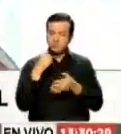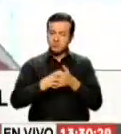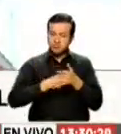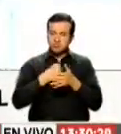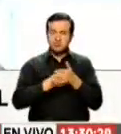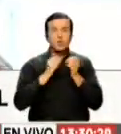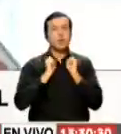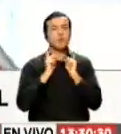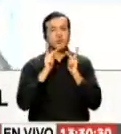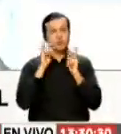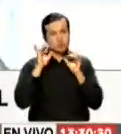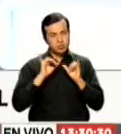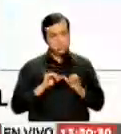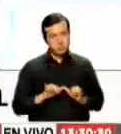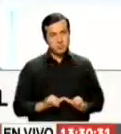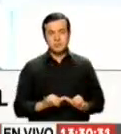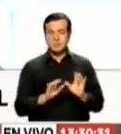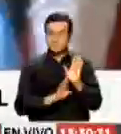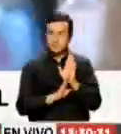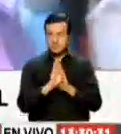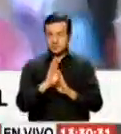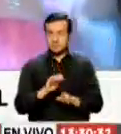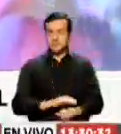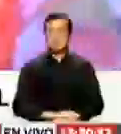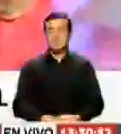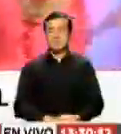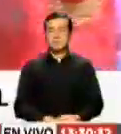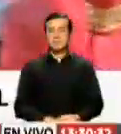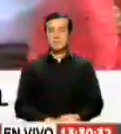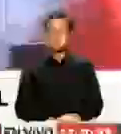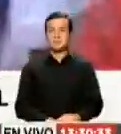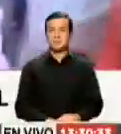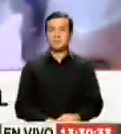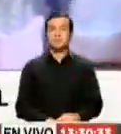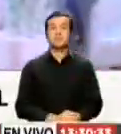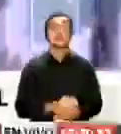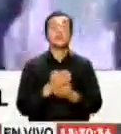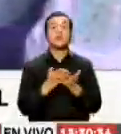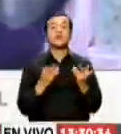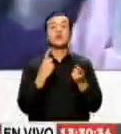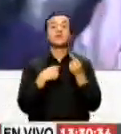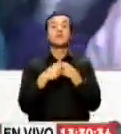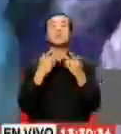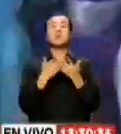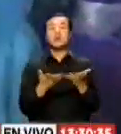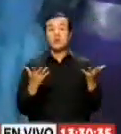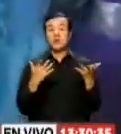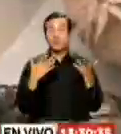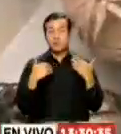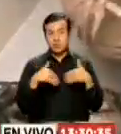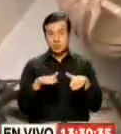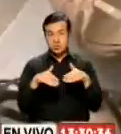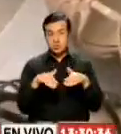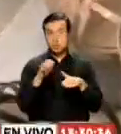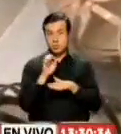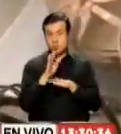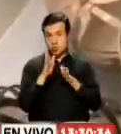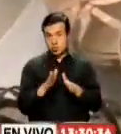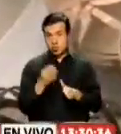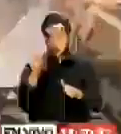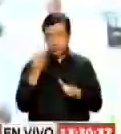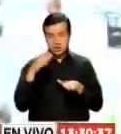buscar oportunidades para poder salir adelante. Los artículos que comercializa Laura son fabricados con mano de obra